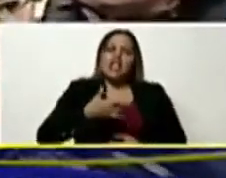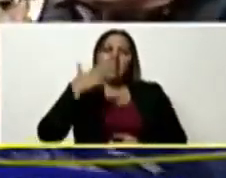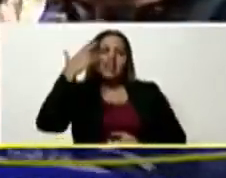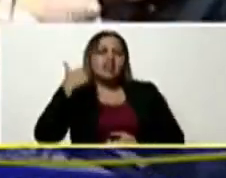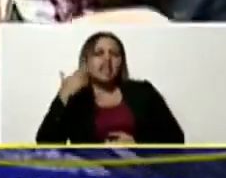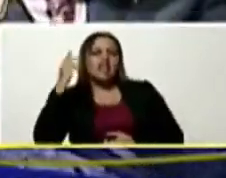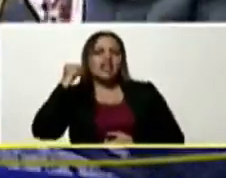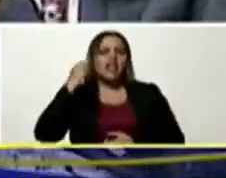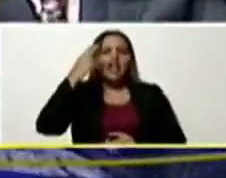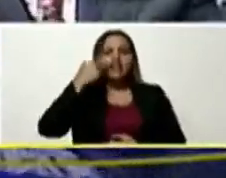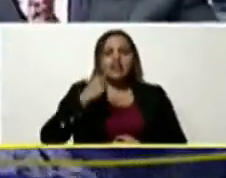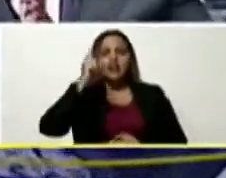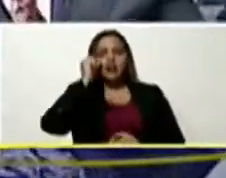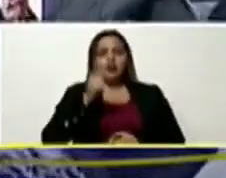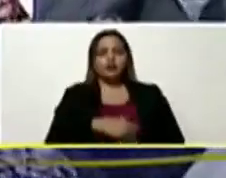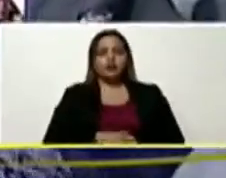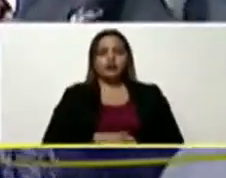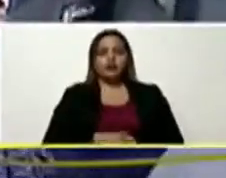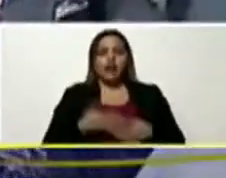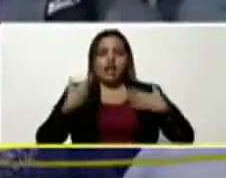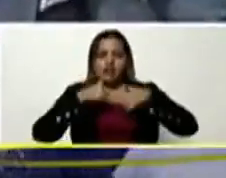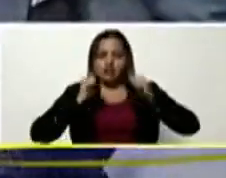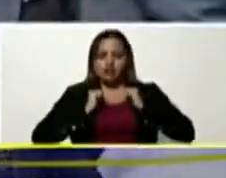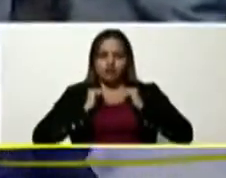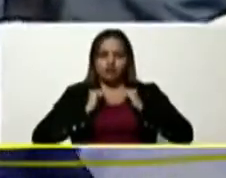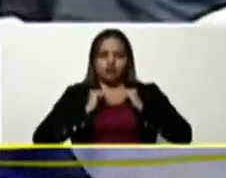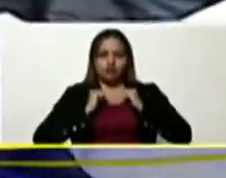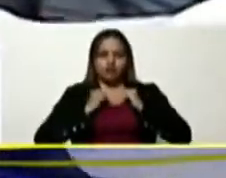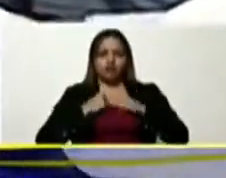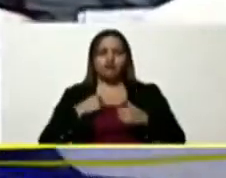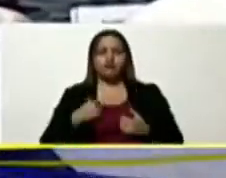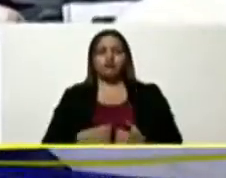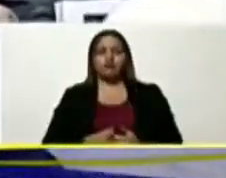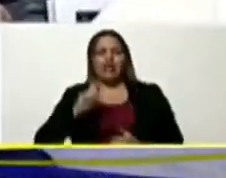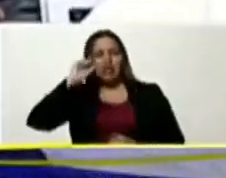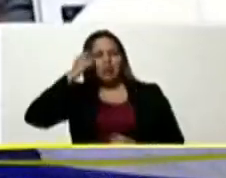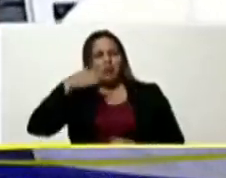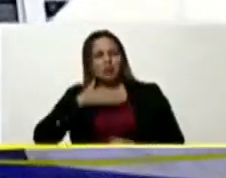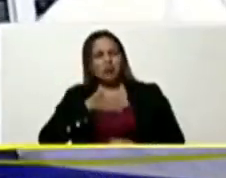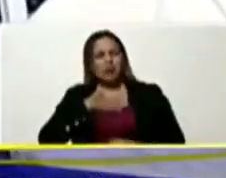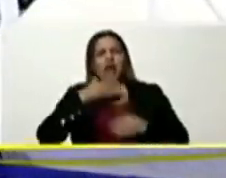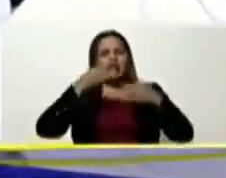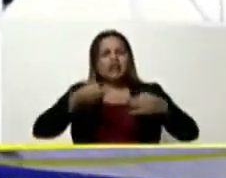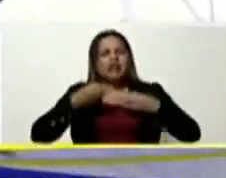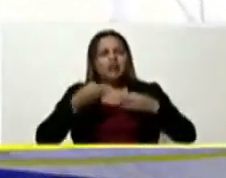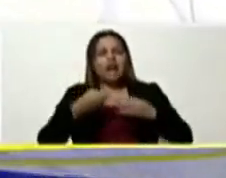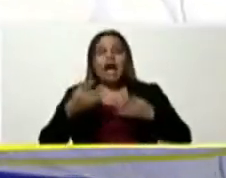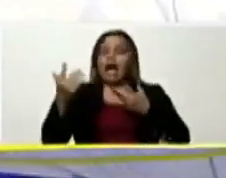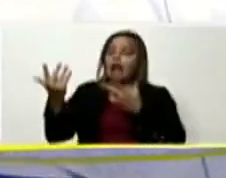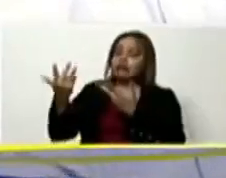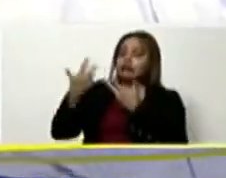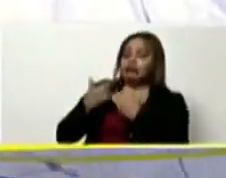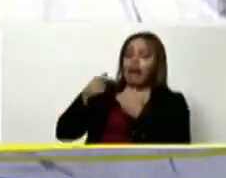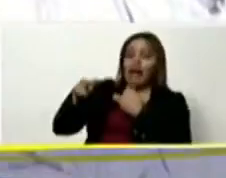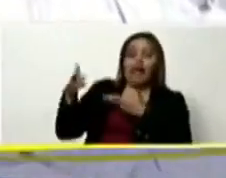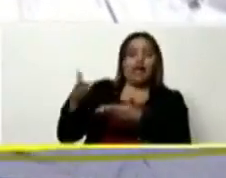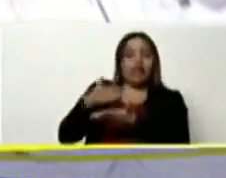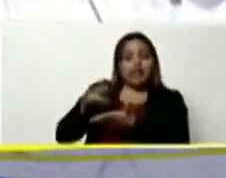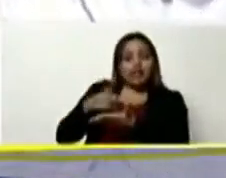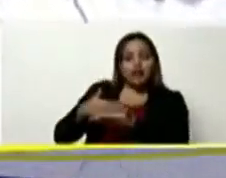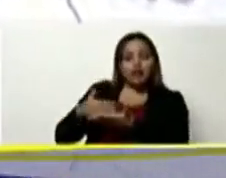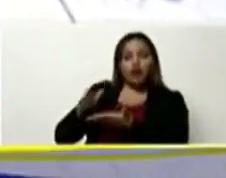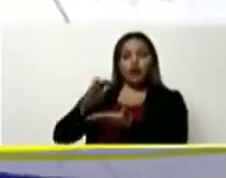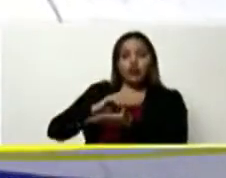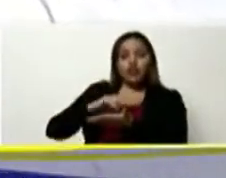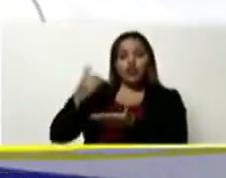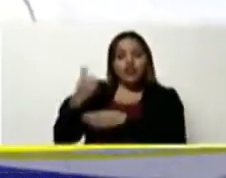las negras. Aristóteles Tubri me recordaba siempre que ese libro hay que reeditarlo constantemente, y